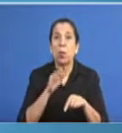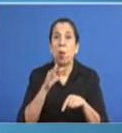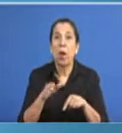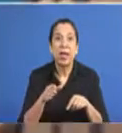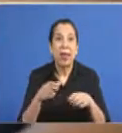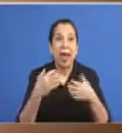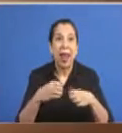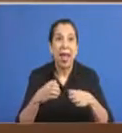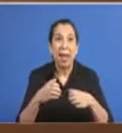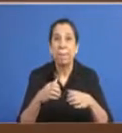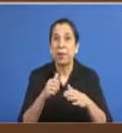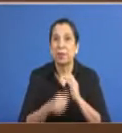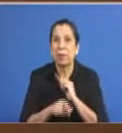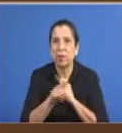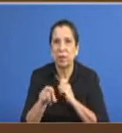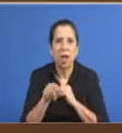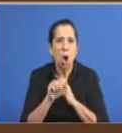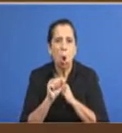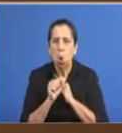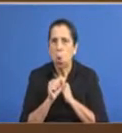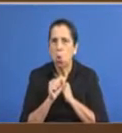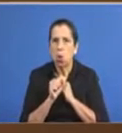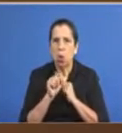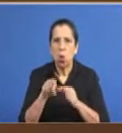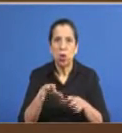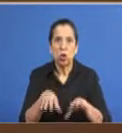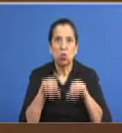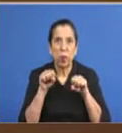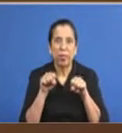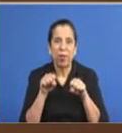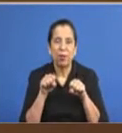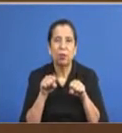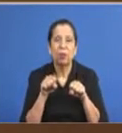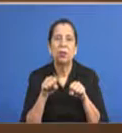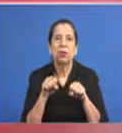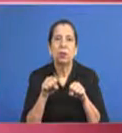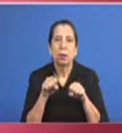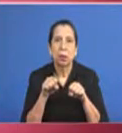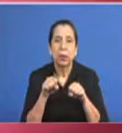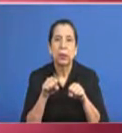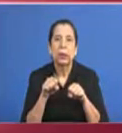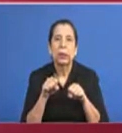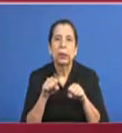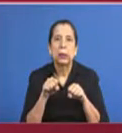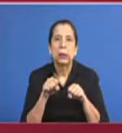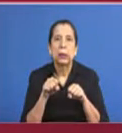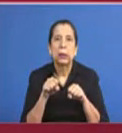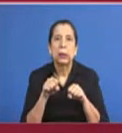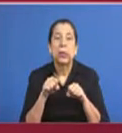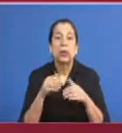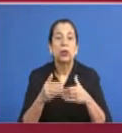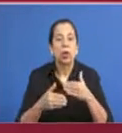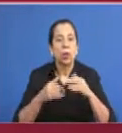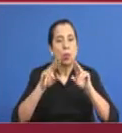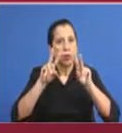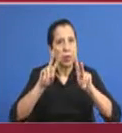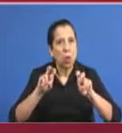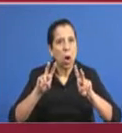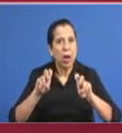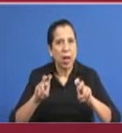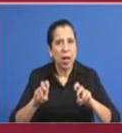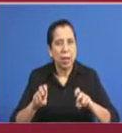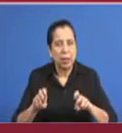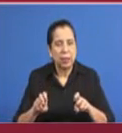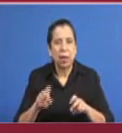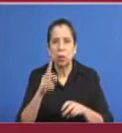que, oye, esto, suspéndelo. Así que pues hemos ido analizando caso a caso para